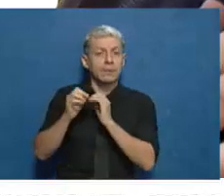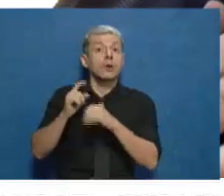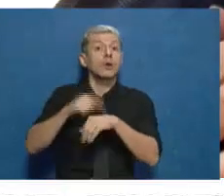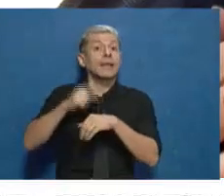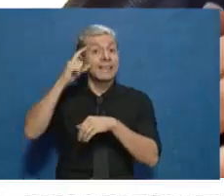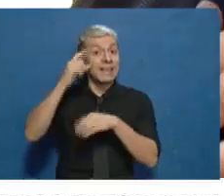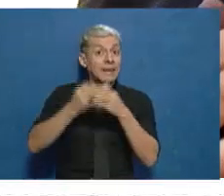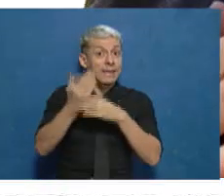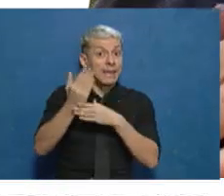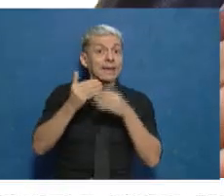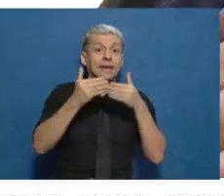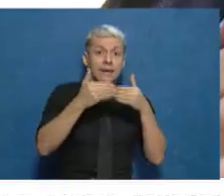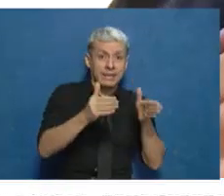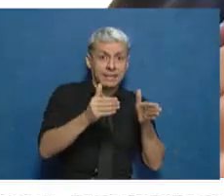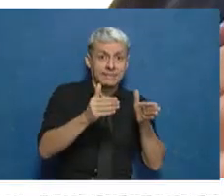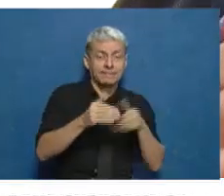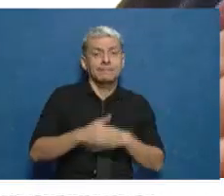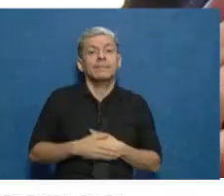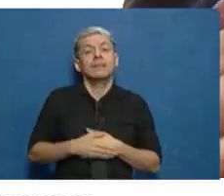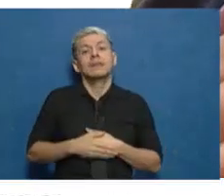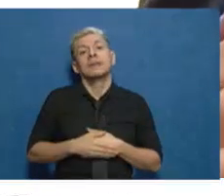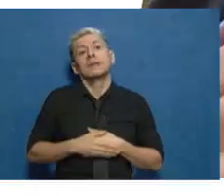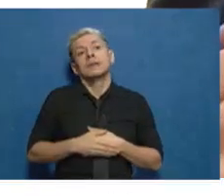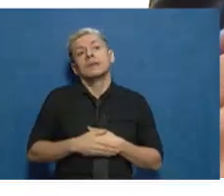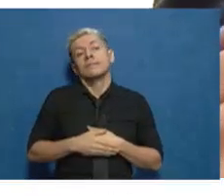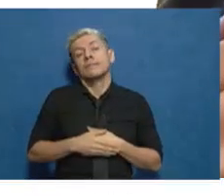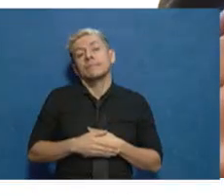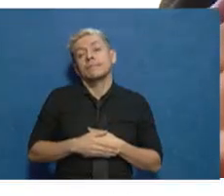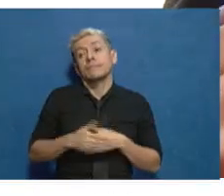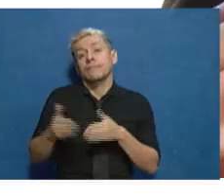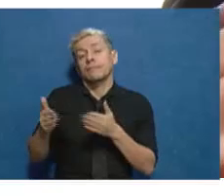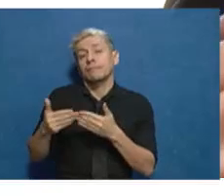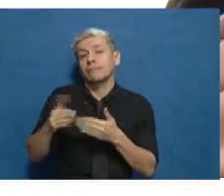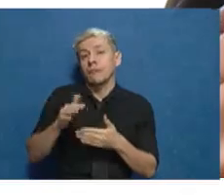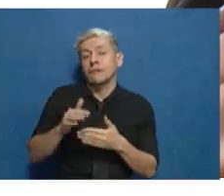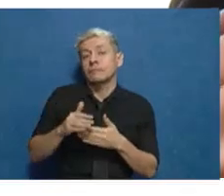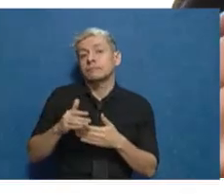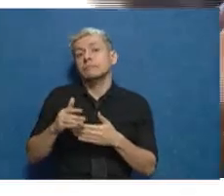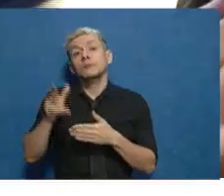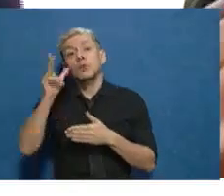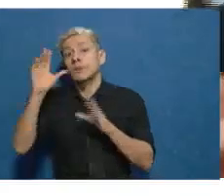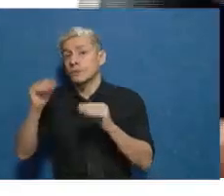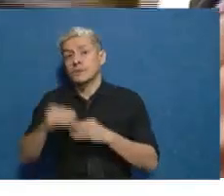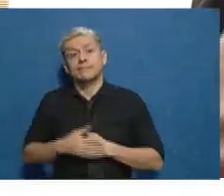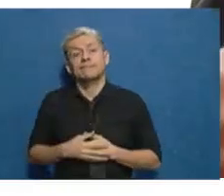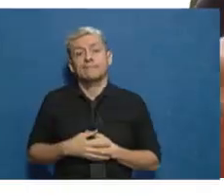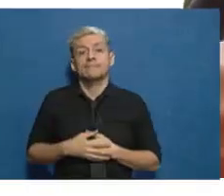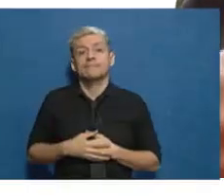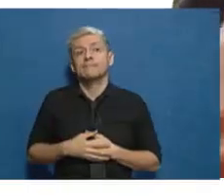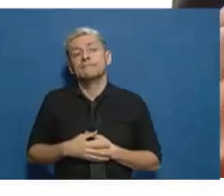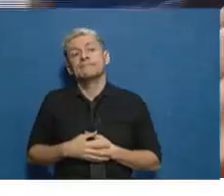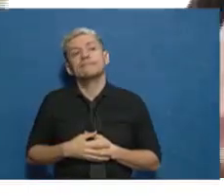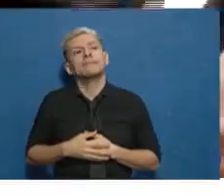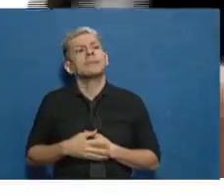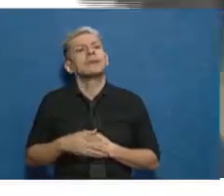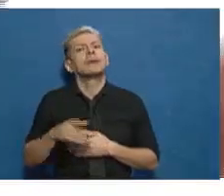mañana en esta situación de pandemia y con un horario de cierre preestablecido a las 20 horas. ¿Qué comercios deberían ser la excepción,